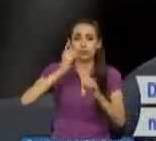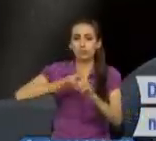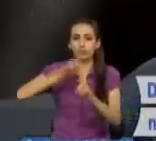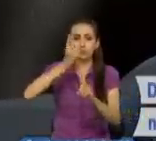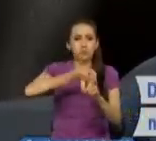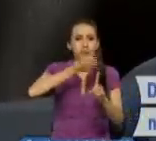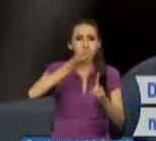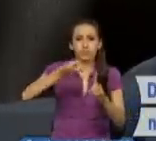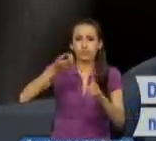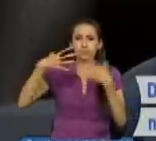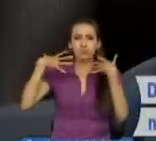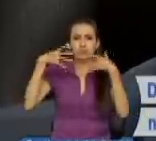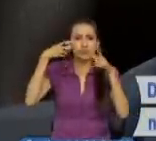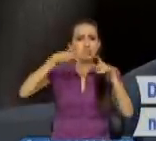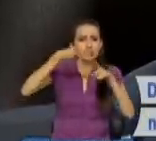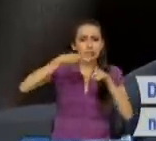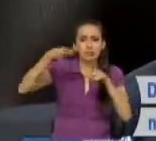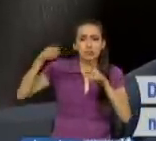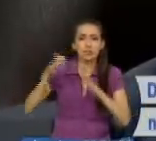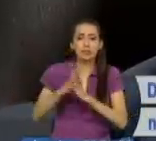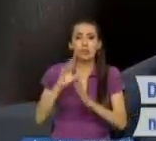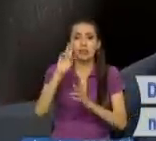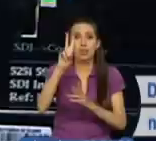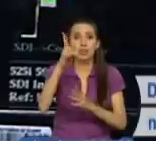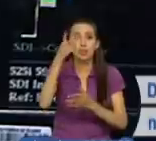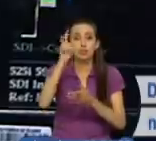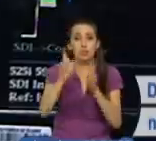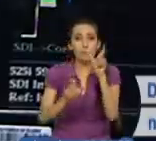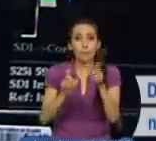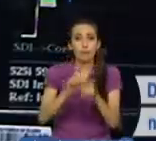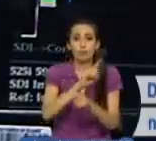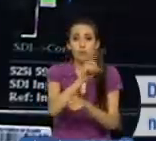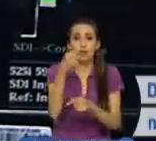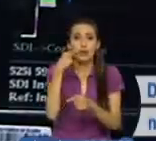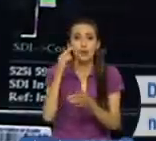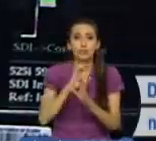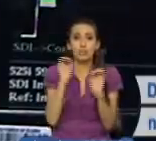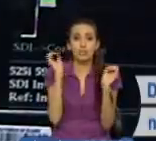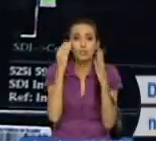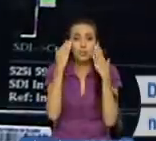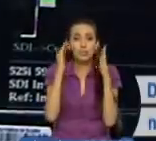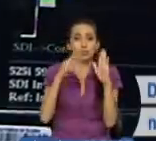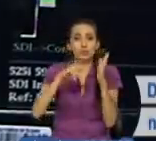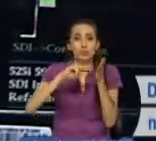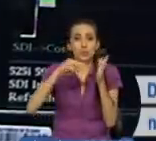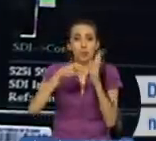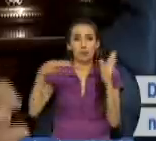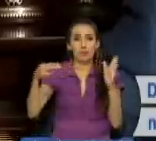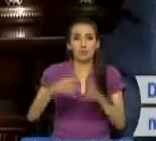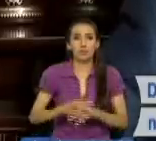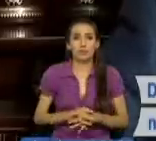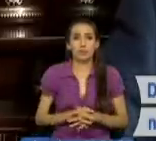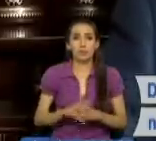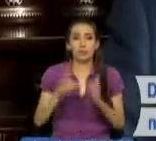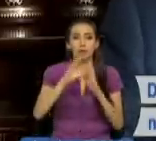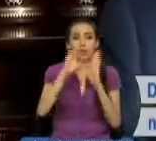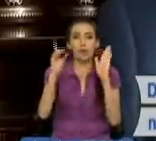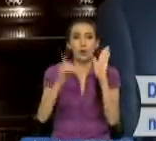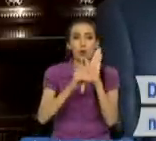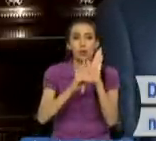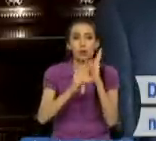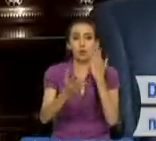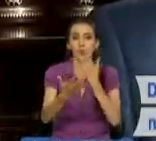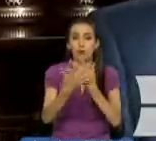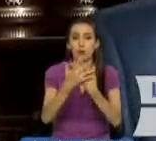hacer solo un trabajo para el cual por ley se debían asignar a dos personas y que lo hizo sin contar con el equipo tecnológico necesario código orgánico integral